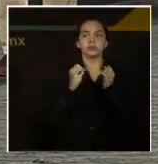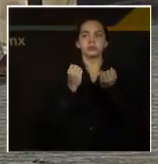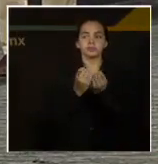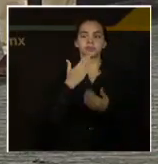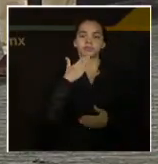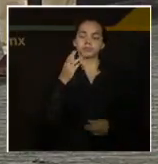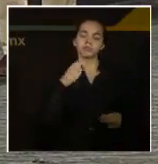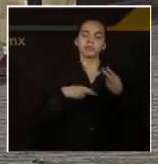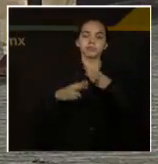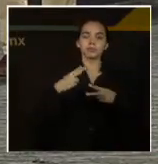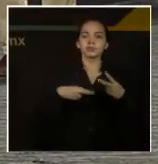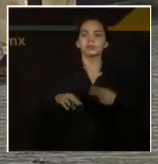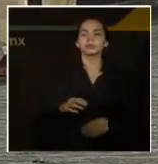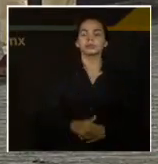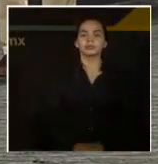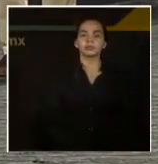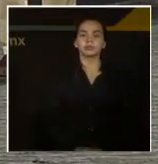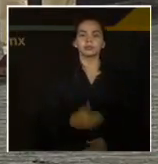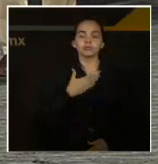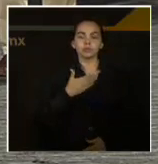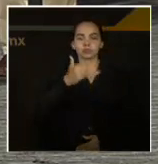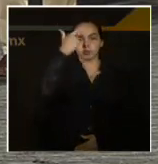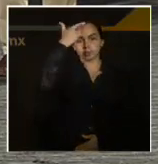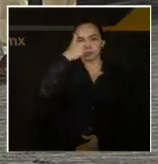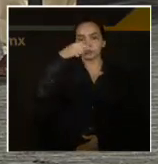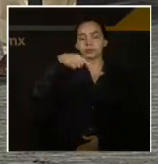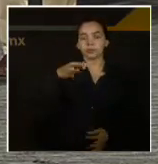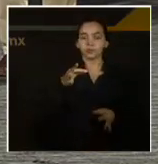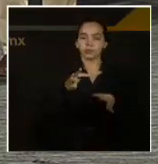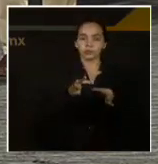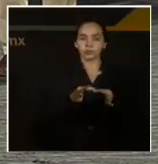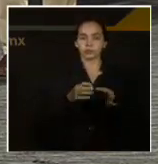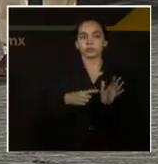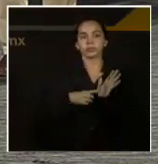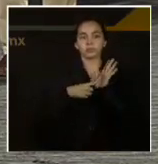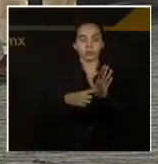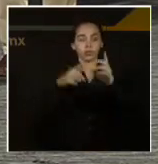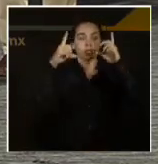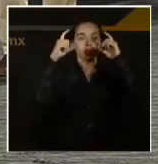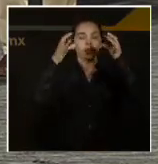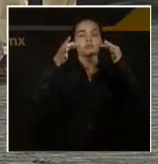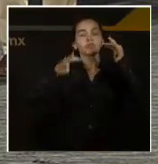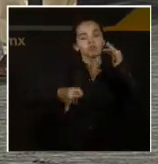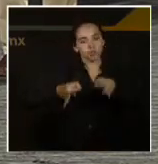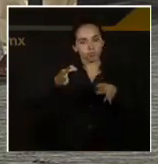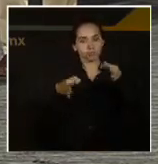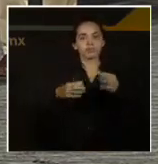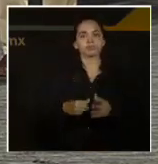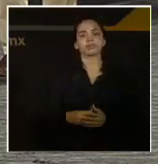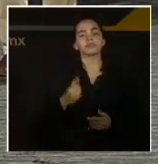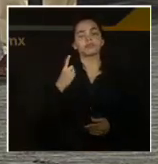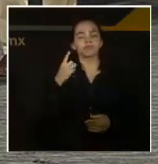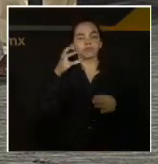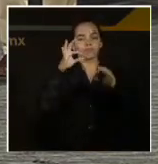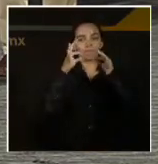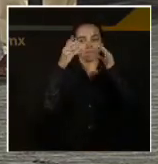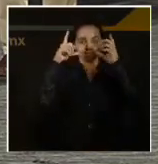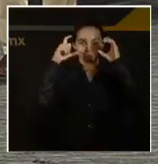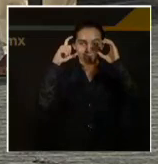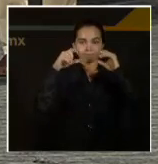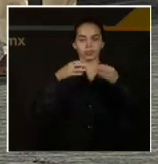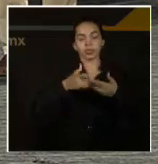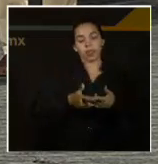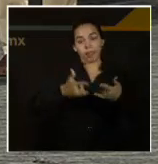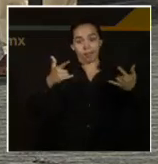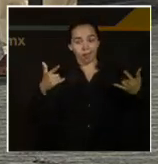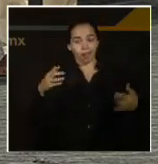candidato. Candidatos, bienvenidos, buenas noches. En ese momento nos ponemos para la fotografía oficial, una fotografía histórica que el día